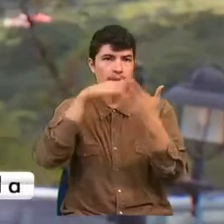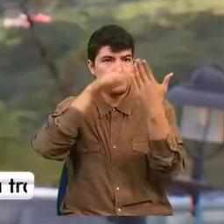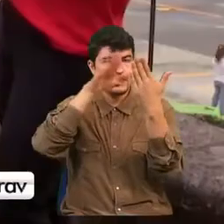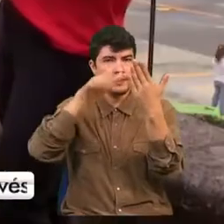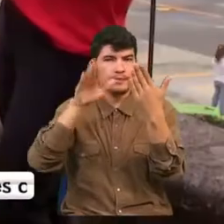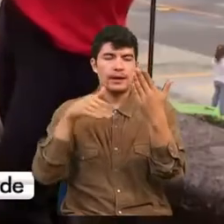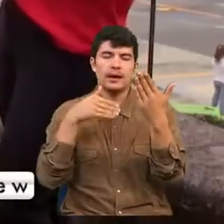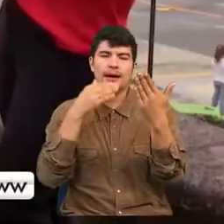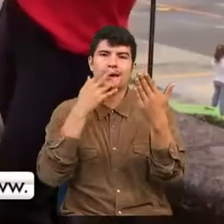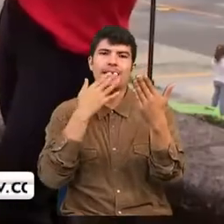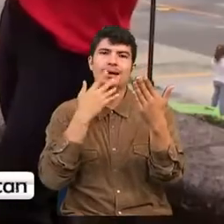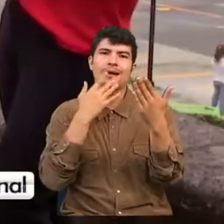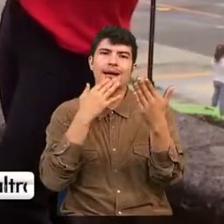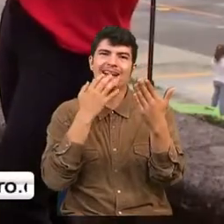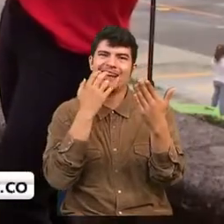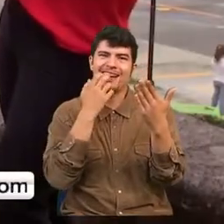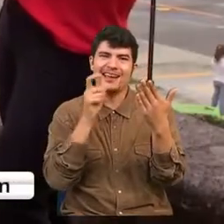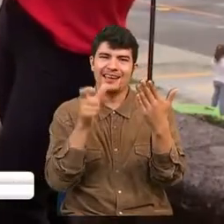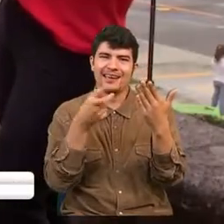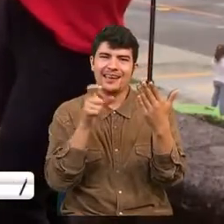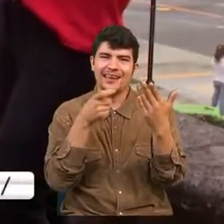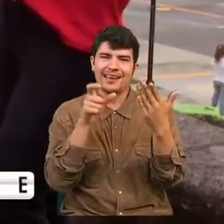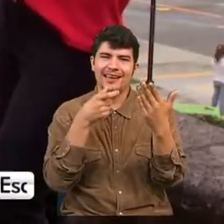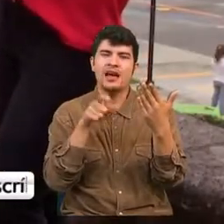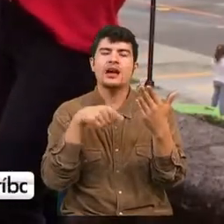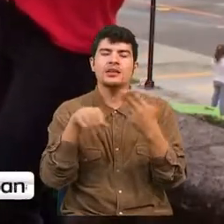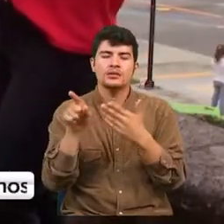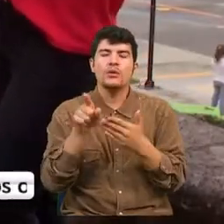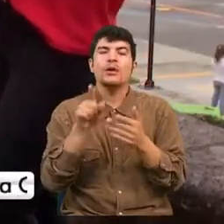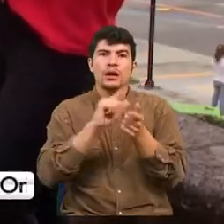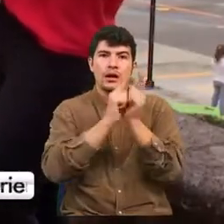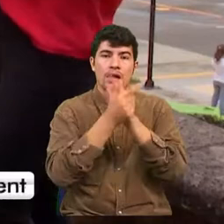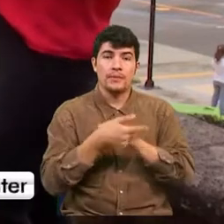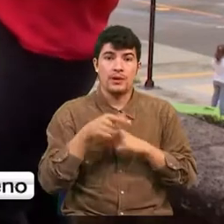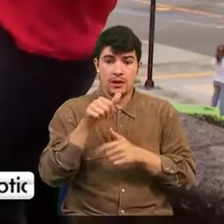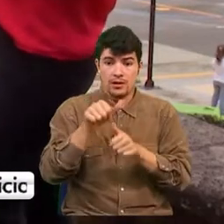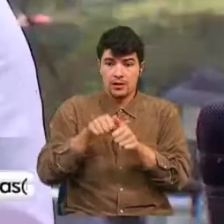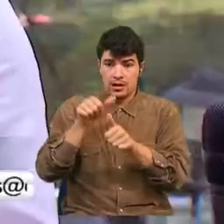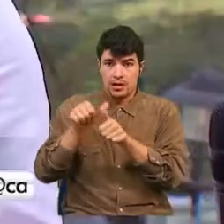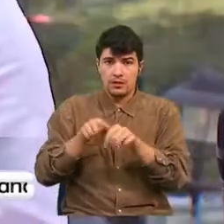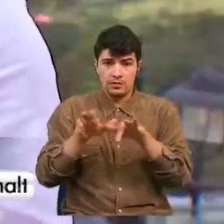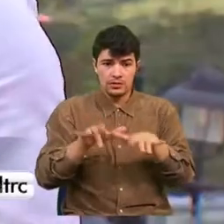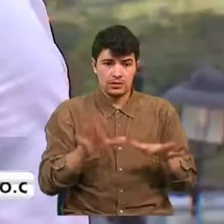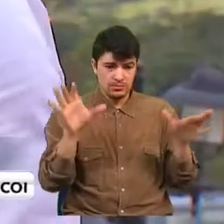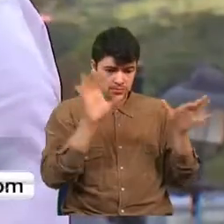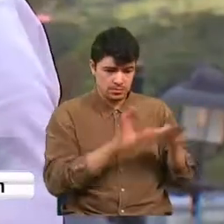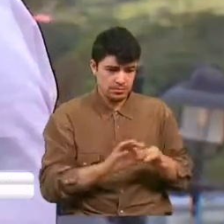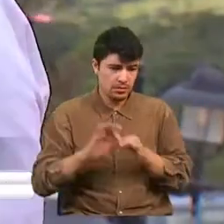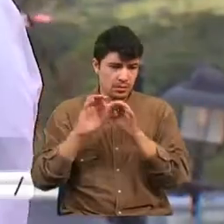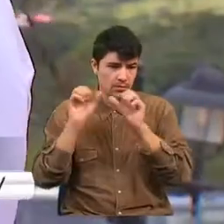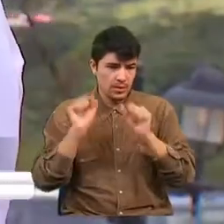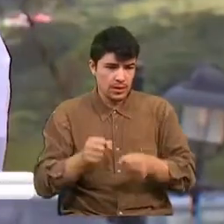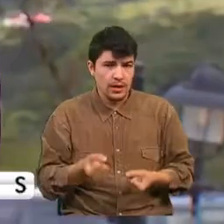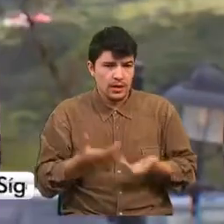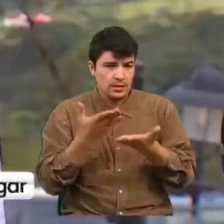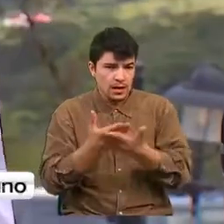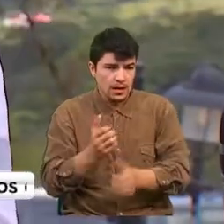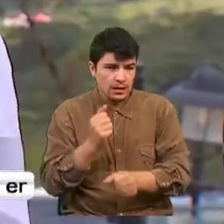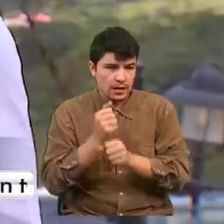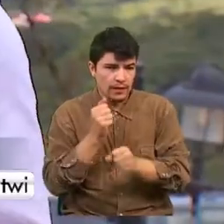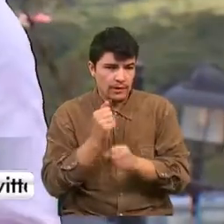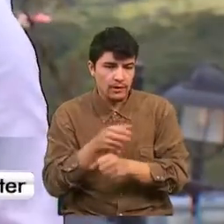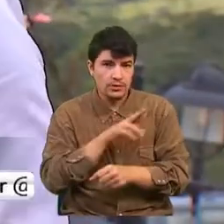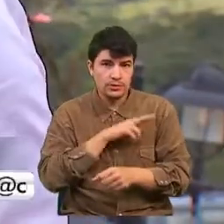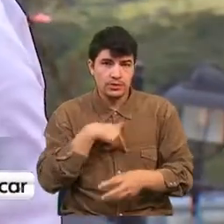café y de blanco las casas y cómo se transformaron. Y así cada una de las secretarías se entrelaza para poder garantizar este trabajo. Nosotros hacemos